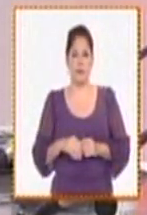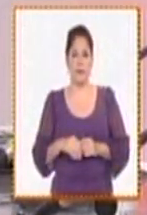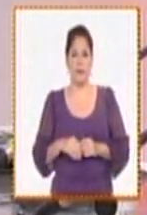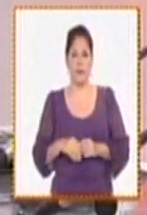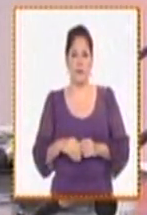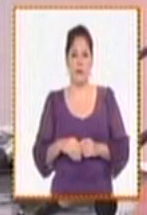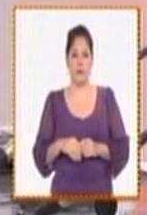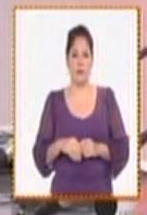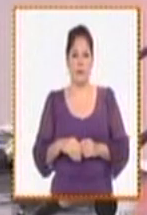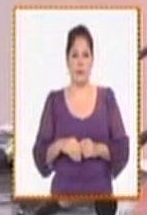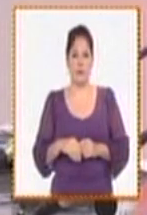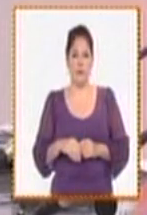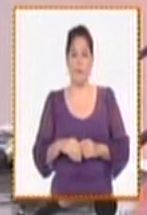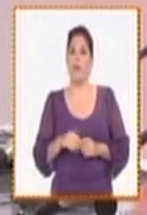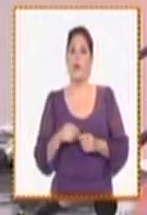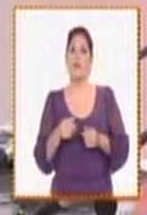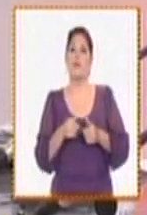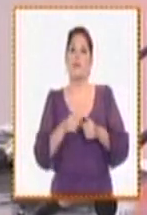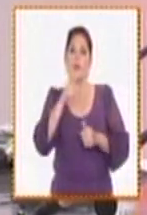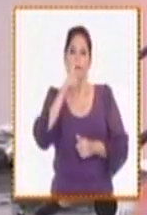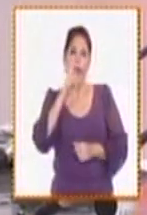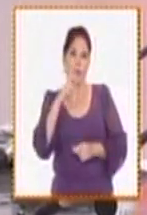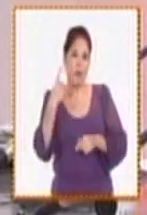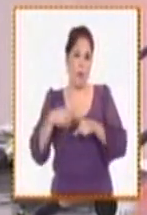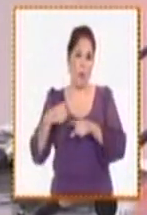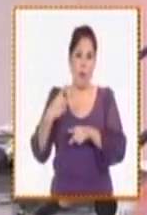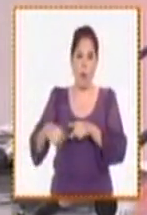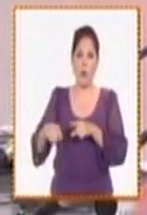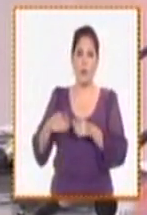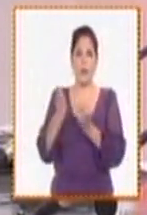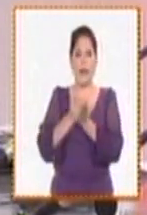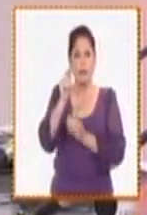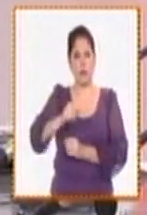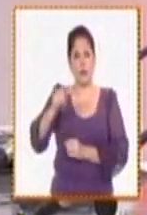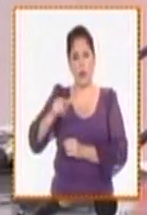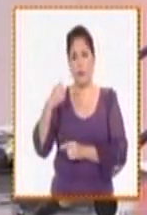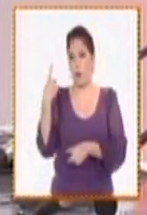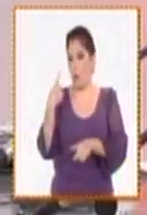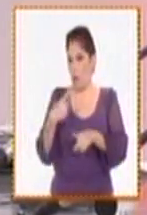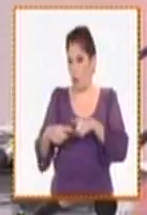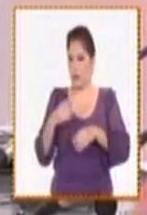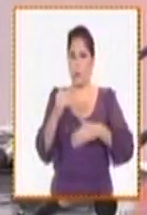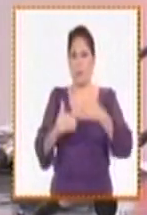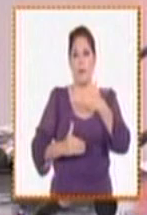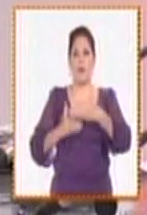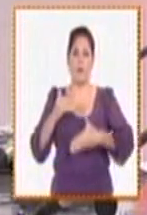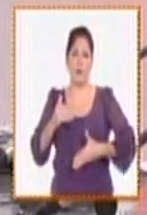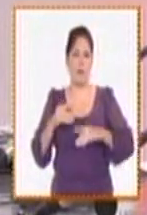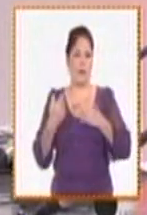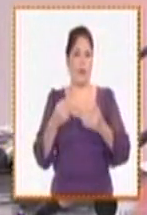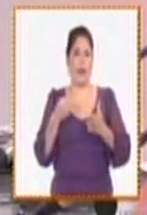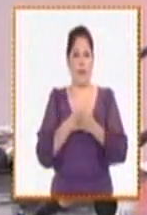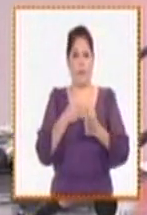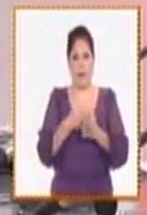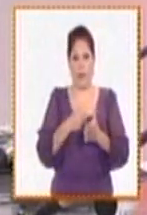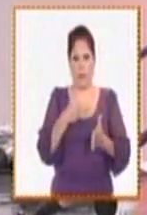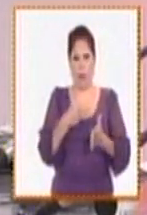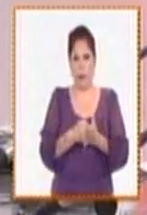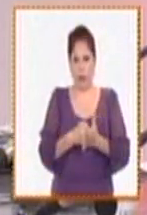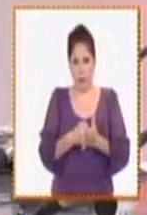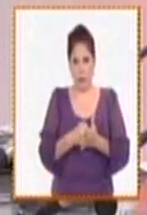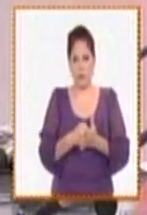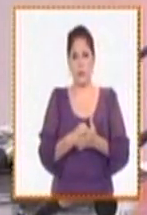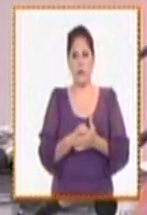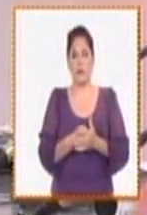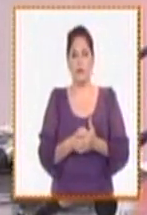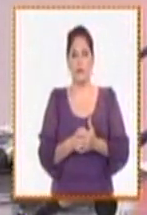masa, los comités de defensa de la revolución, las organizaciones estudiantiles, participan también de todo este proceso de enfrentamiento y que